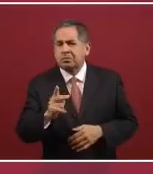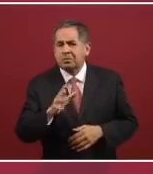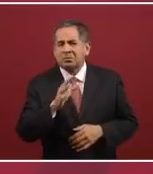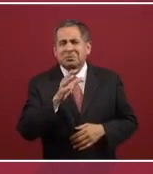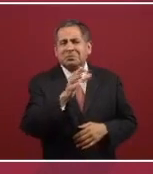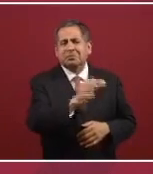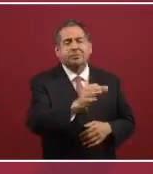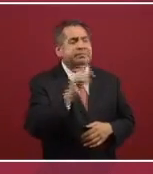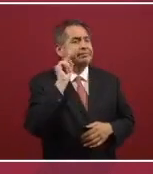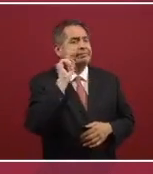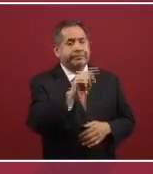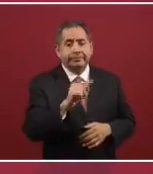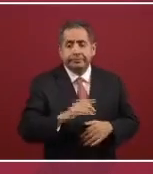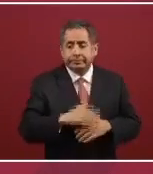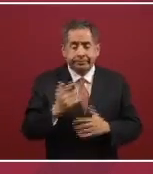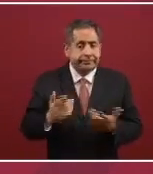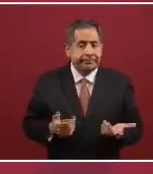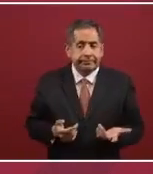porque